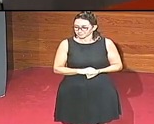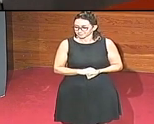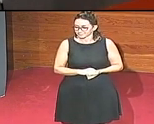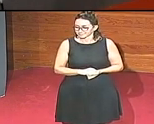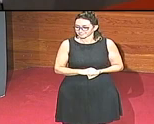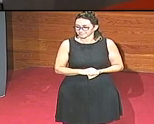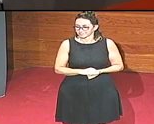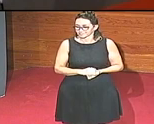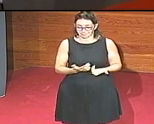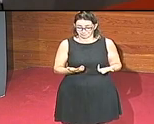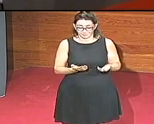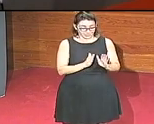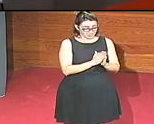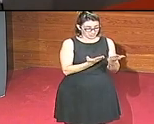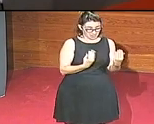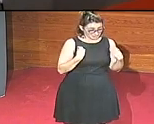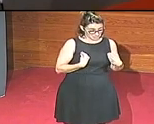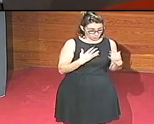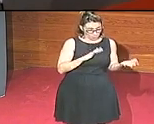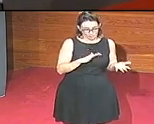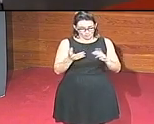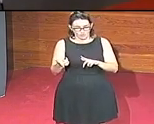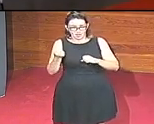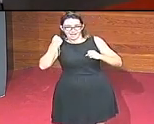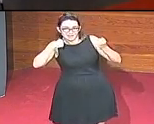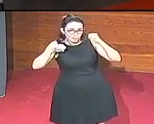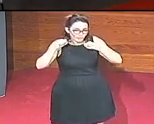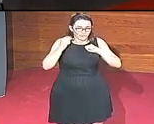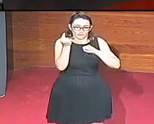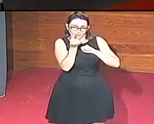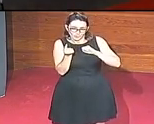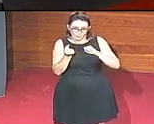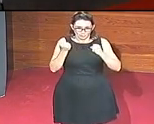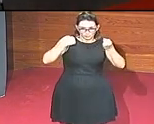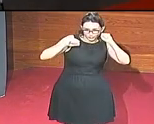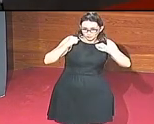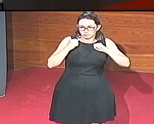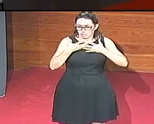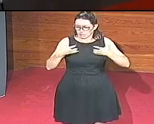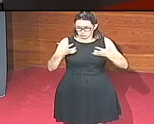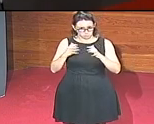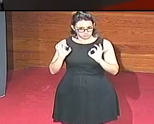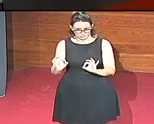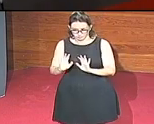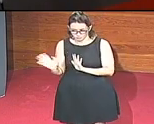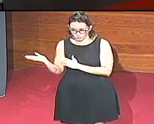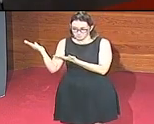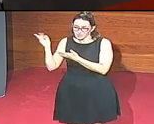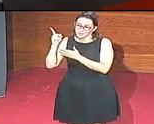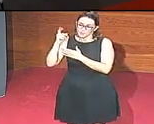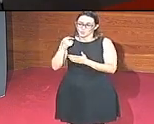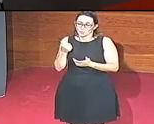es lo mismo que mostraba pero pues con animaciones con pequeños gifs animados y con los mismos textos pero bueno aquí ya aquí